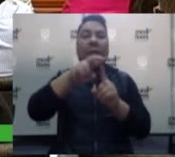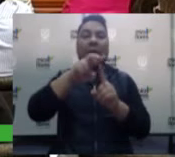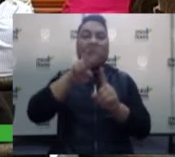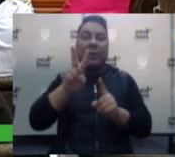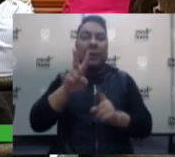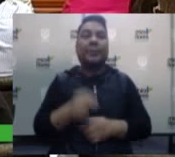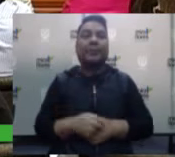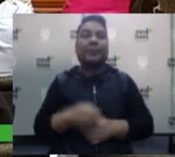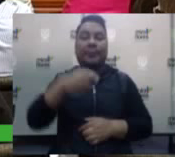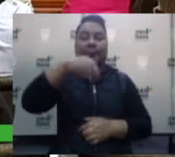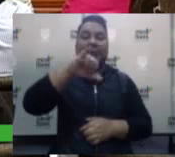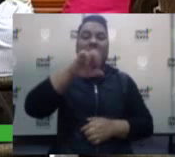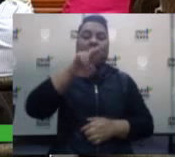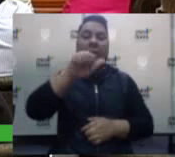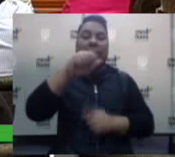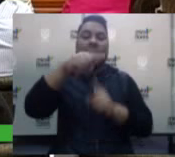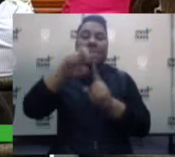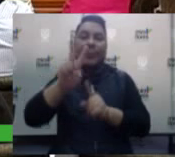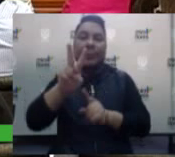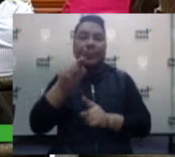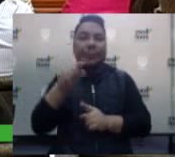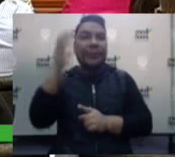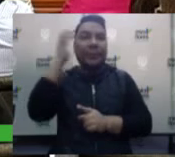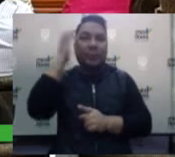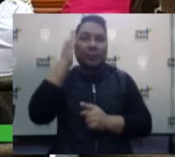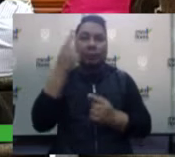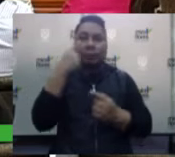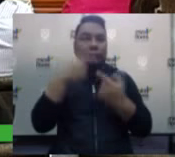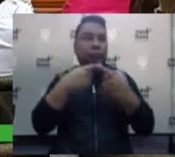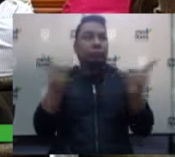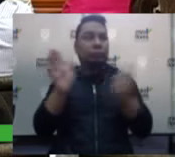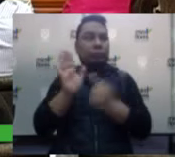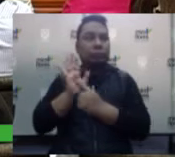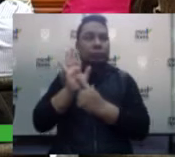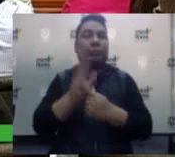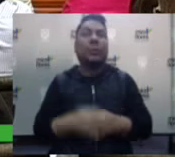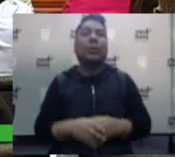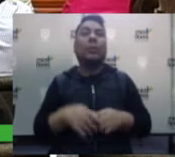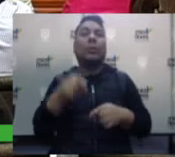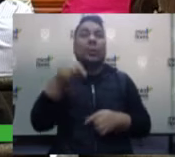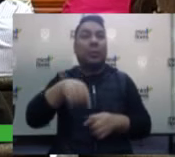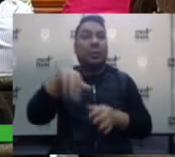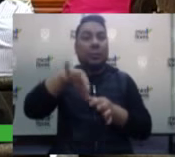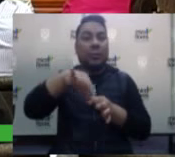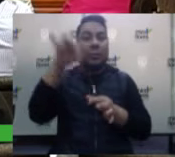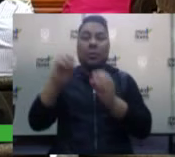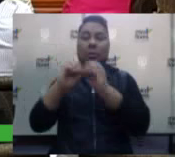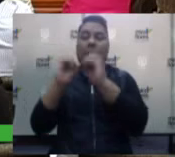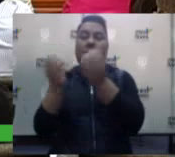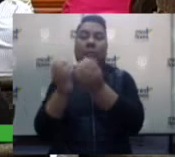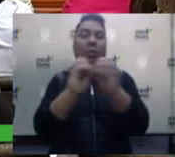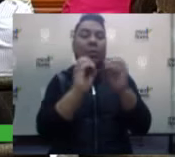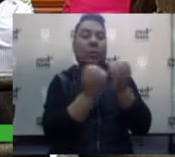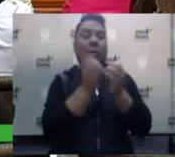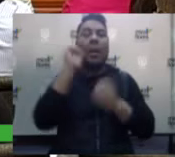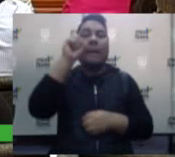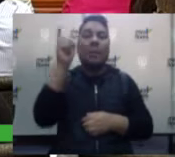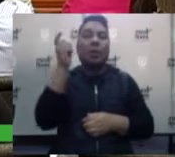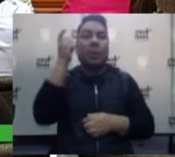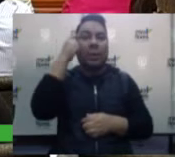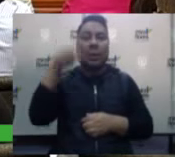en general. El sorteo se realiza entre las organizaciones políticas según la información proporcionada por el Jurado